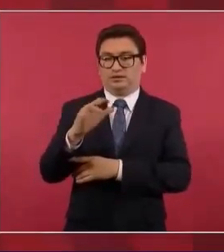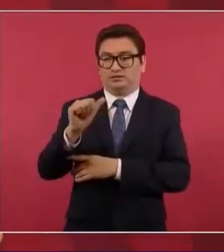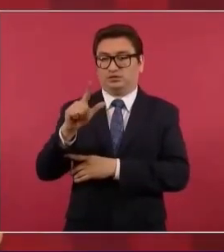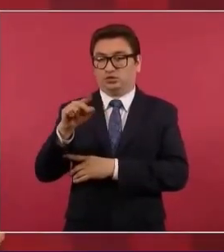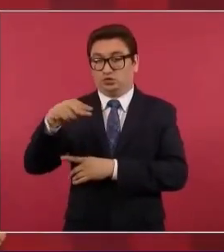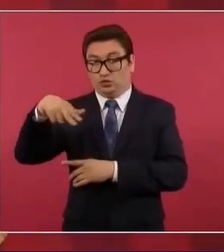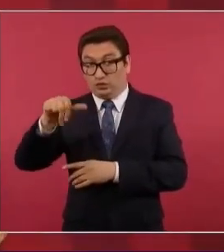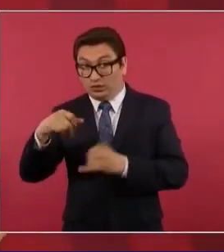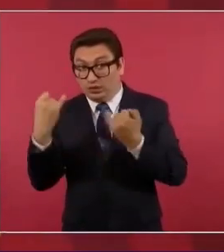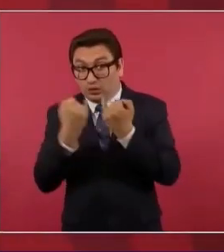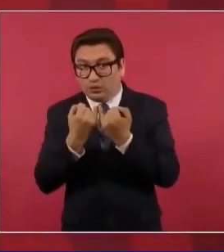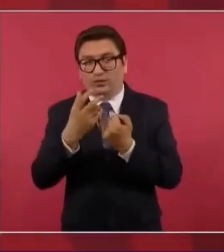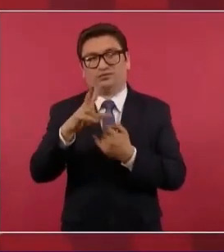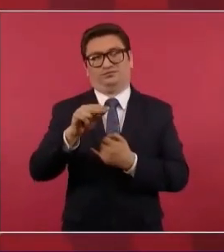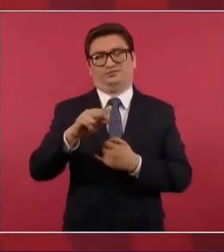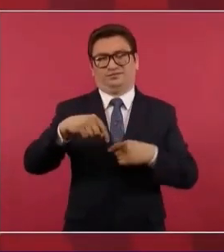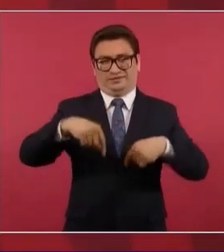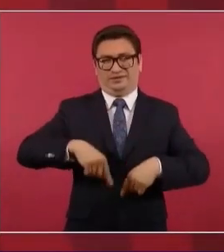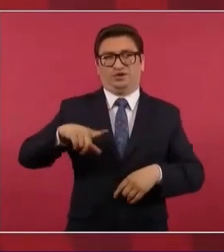Nuestro gobierno no se tortura